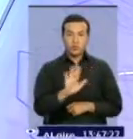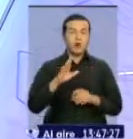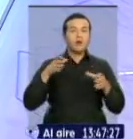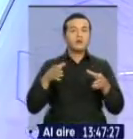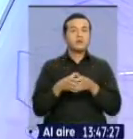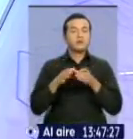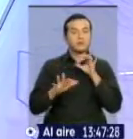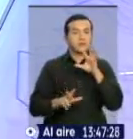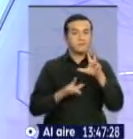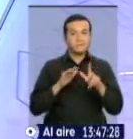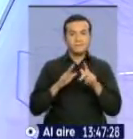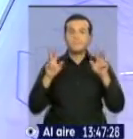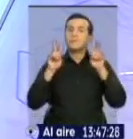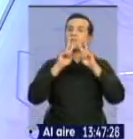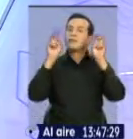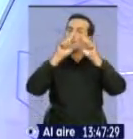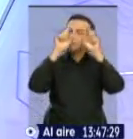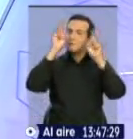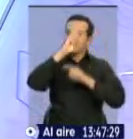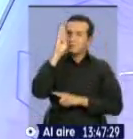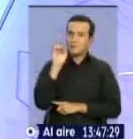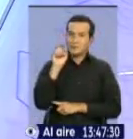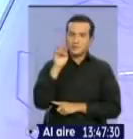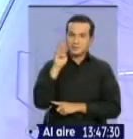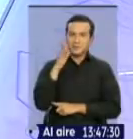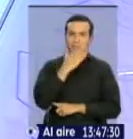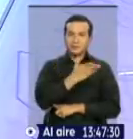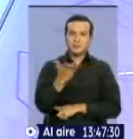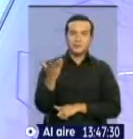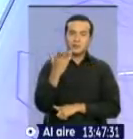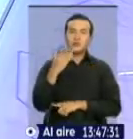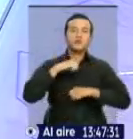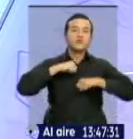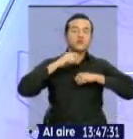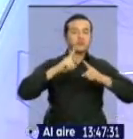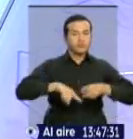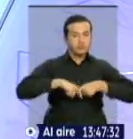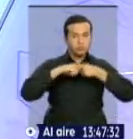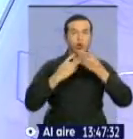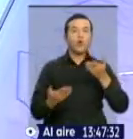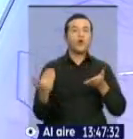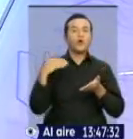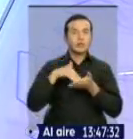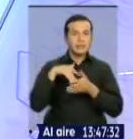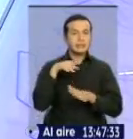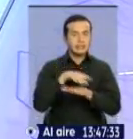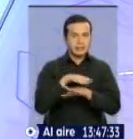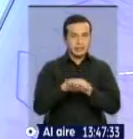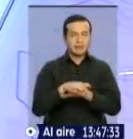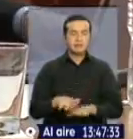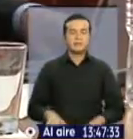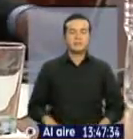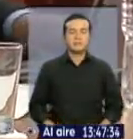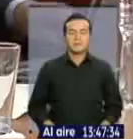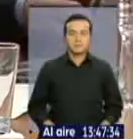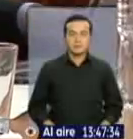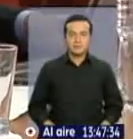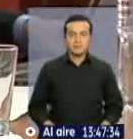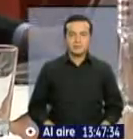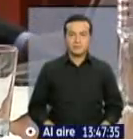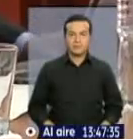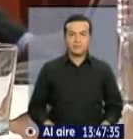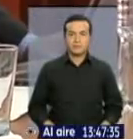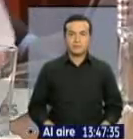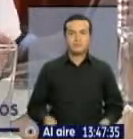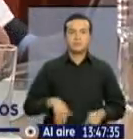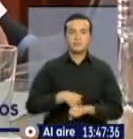asociación ilícita en el caso Odebrecht. La diligencia fue suspendida y se va a reinstalar en horas de la tarde. En